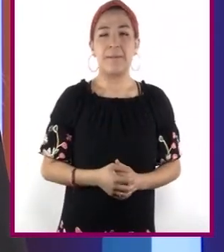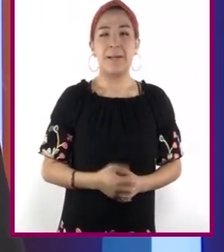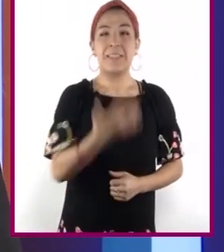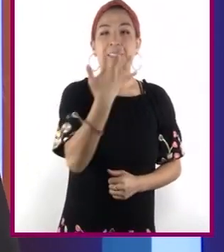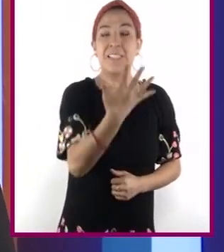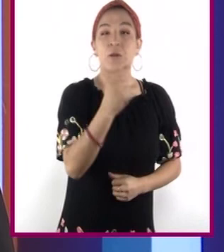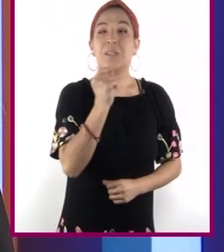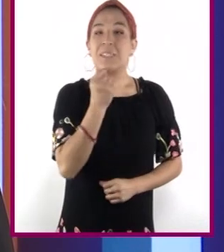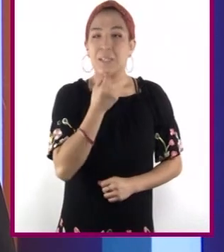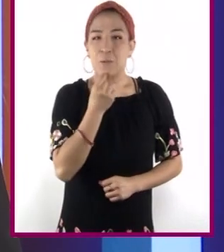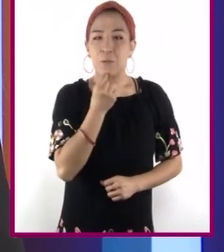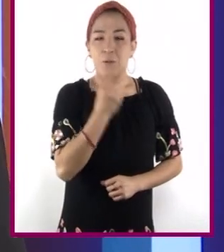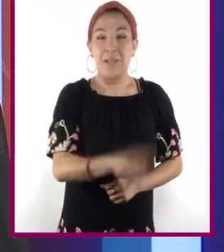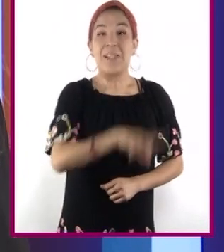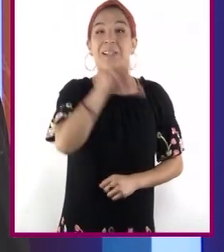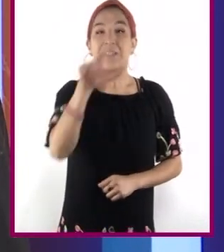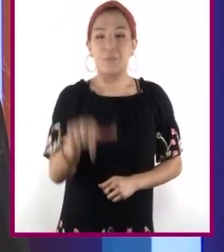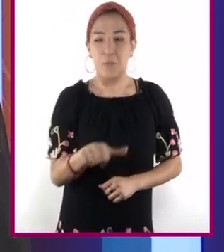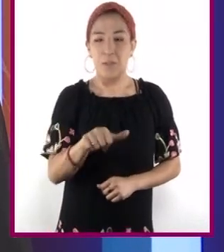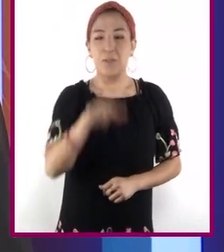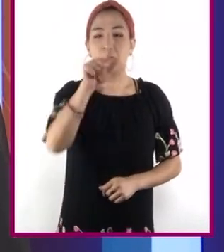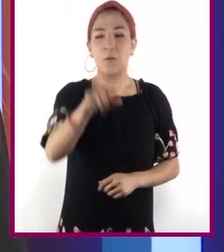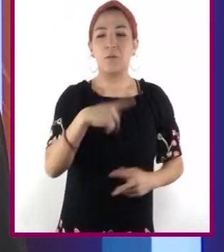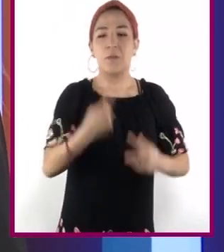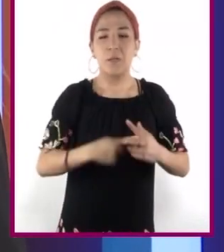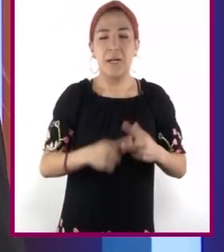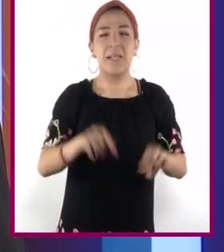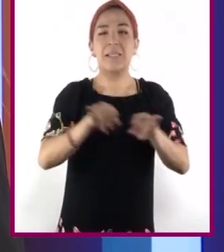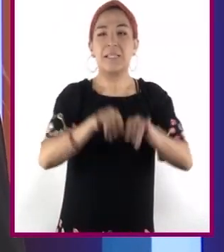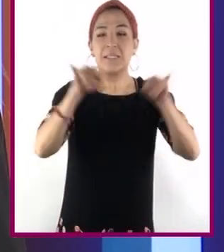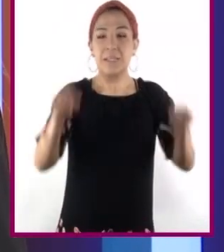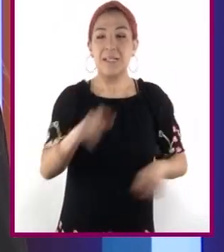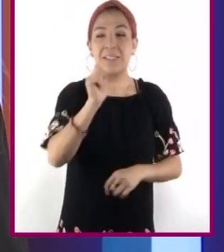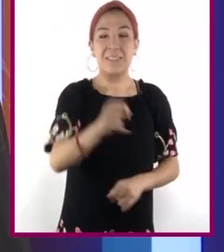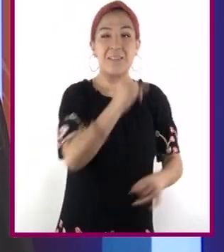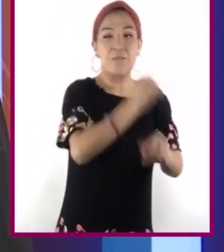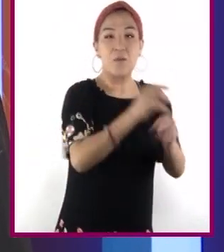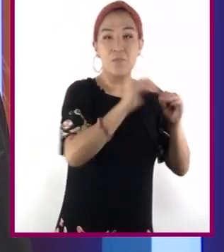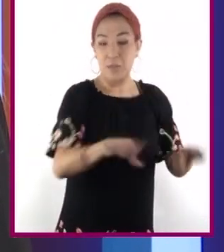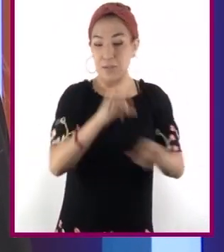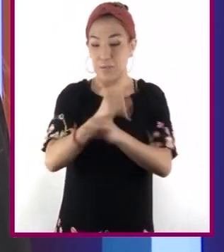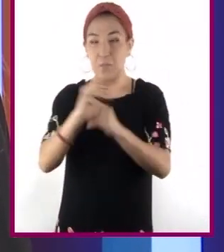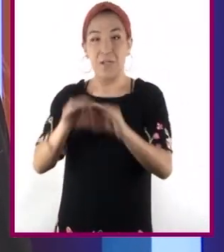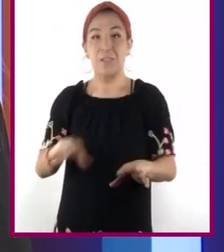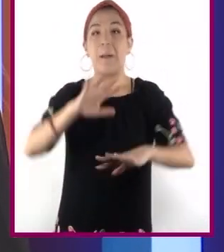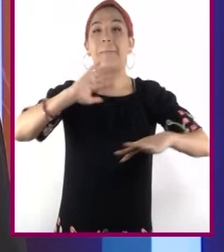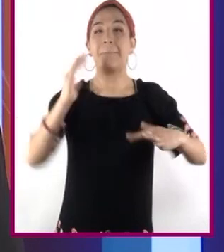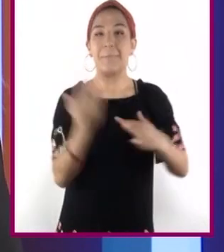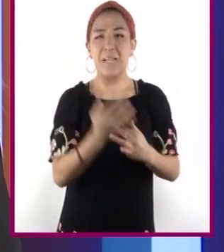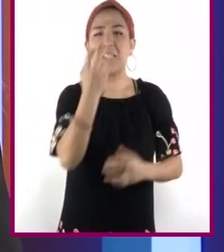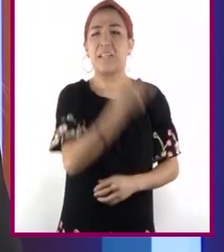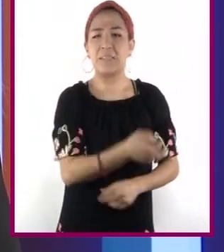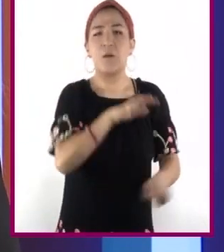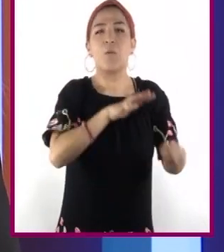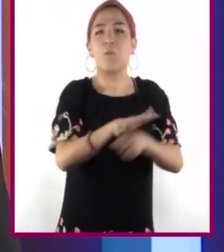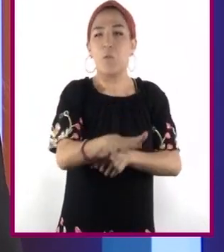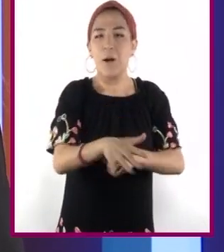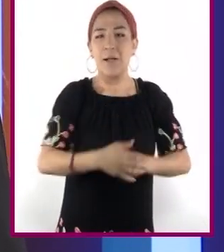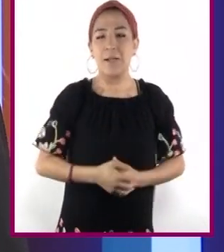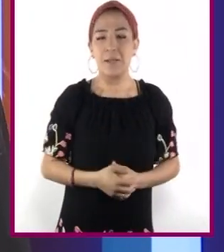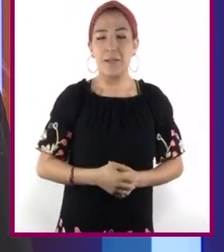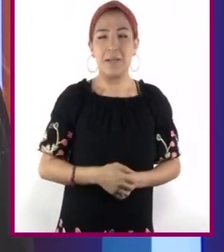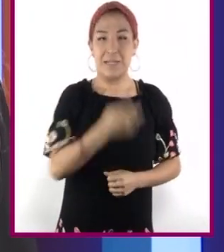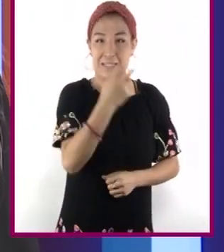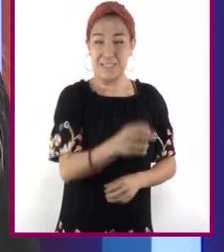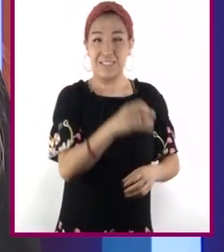5 segundos. Luego, calculen la distancia de cada dato a la media. Para cada dato, la distancia de